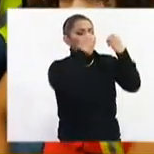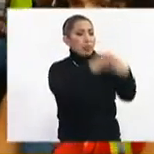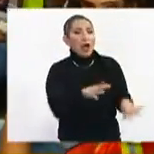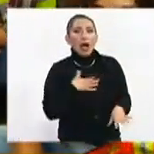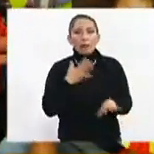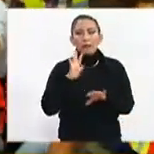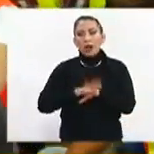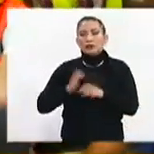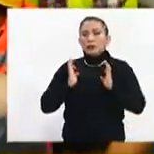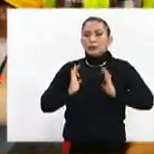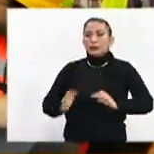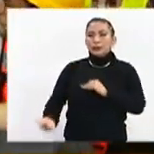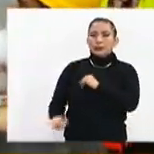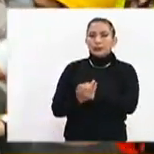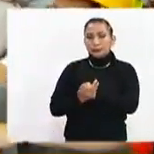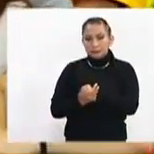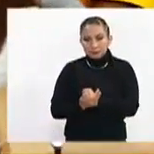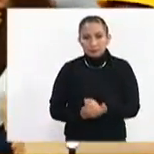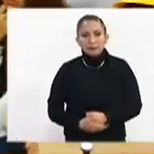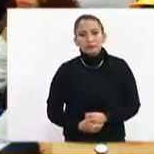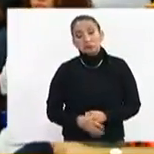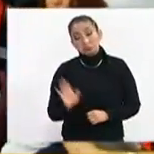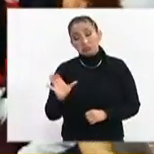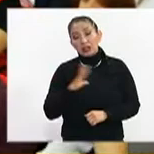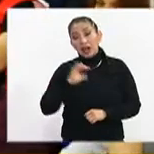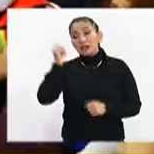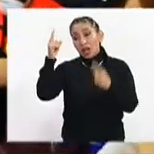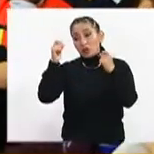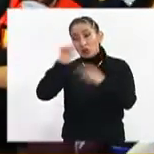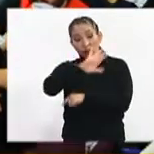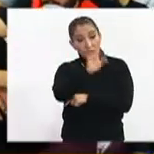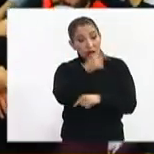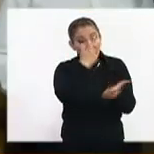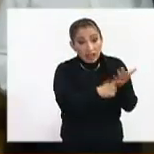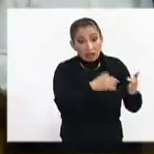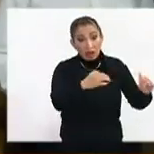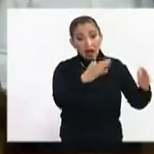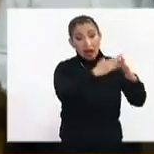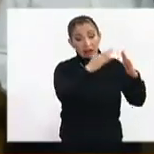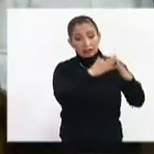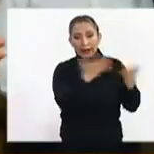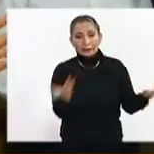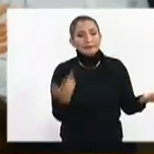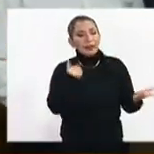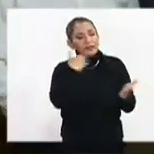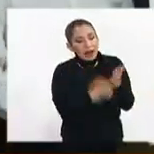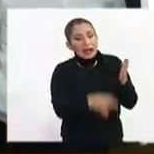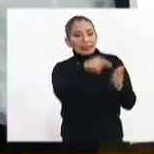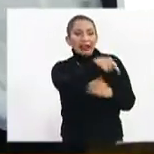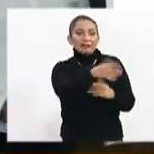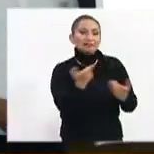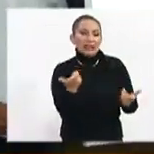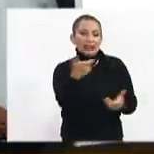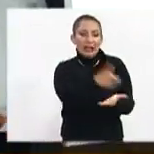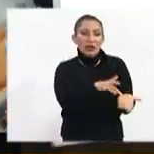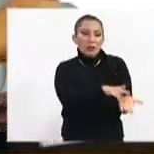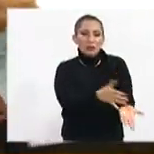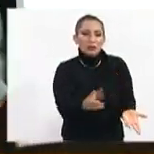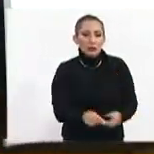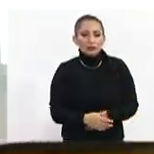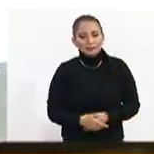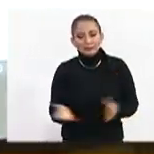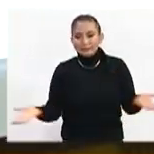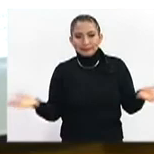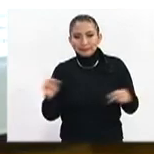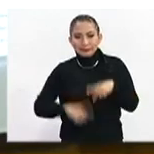más resguardado, digamos, pero bueno, si hay personas que murieron y eso ese es otro tema que no quedó resguardado con el dinero, digamos, ¿no? Entonces,